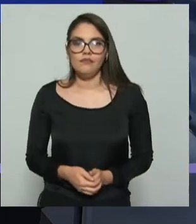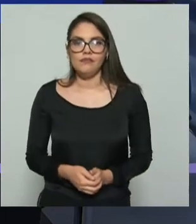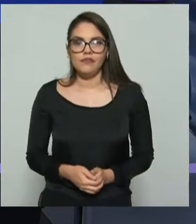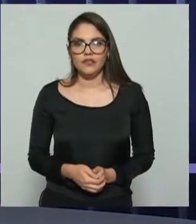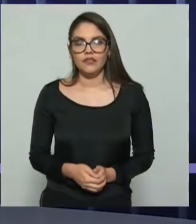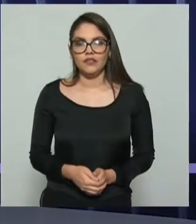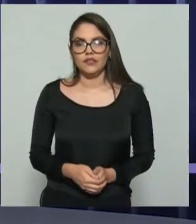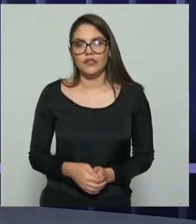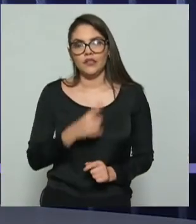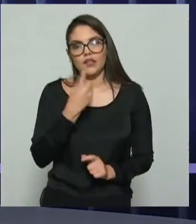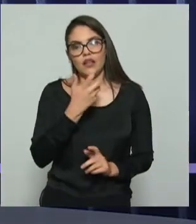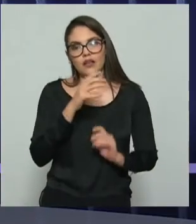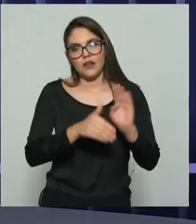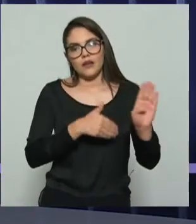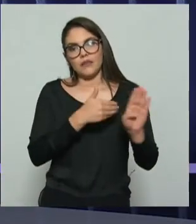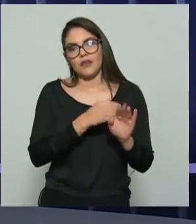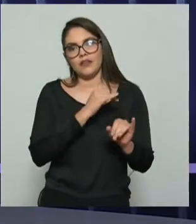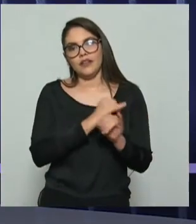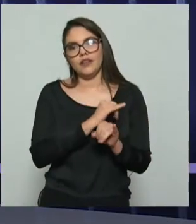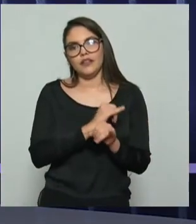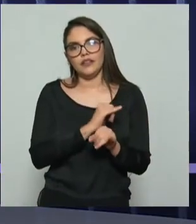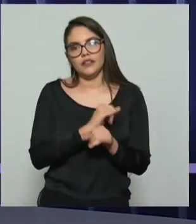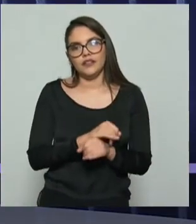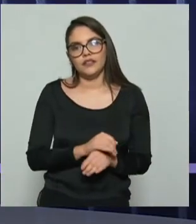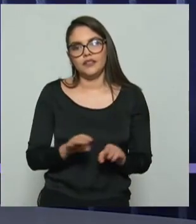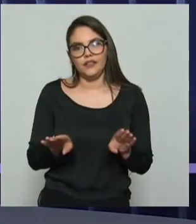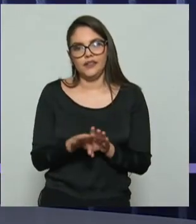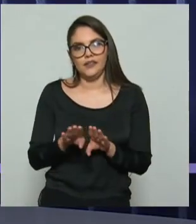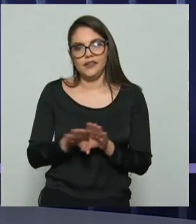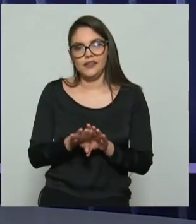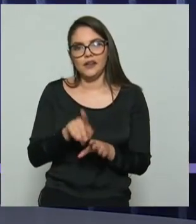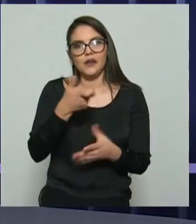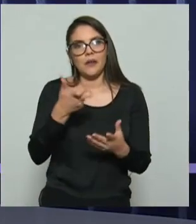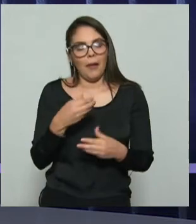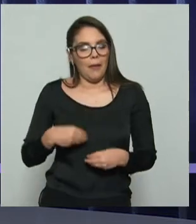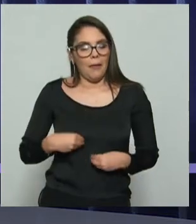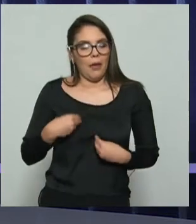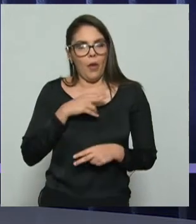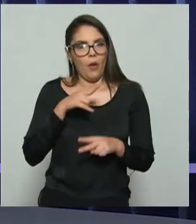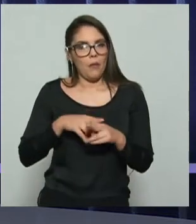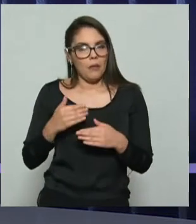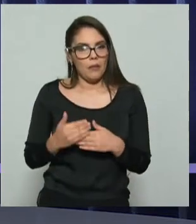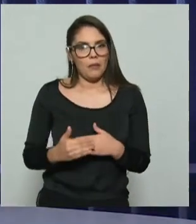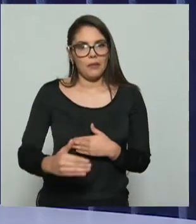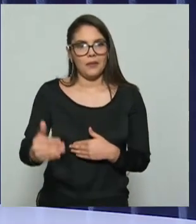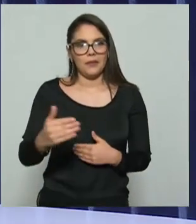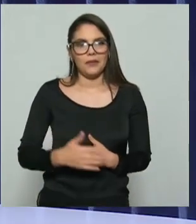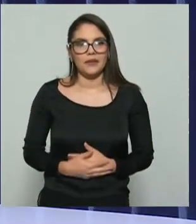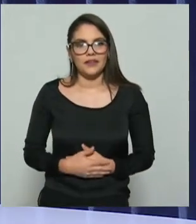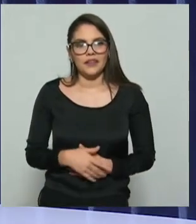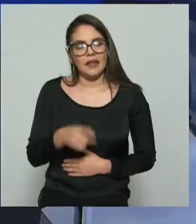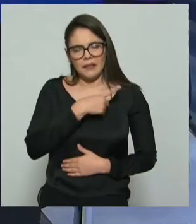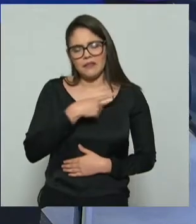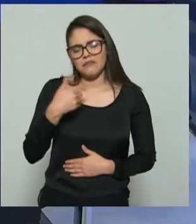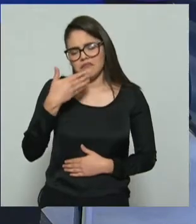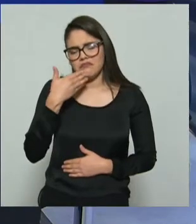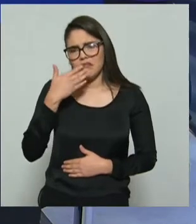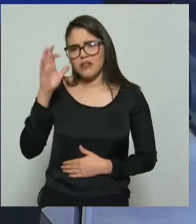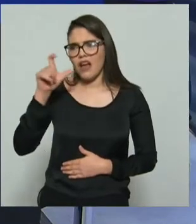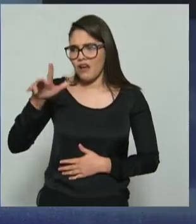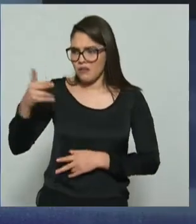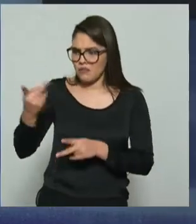montaje con tu rostro. Así es. Bueno, ¿qué ocurrió con esta persona? ¿Está sometida a proceso? ¿Qué ocurrió con ella? No. En esto,